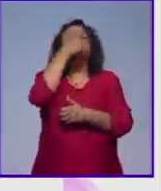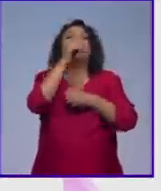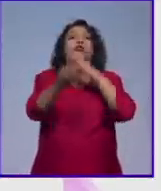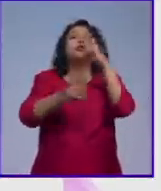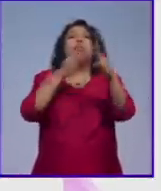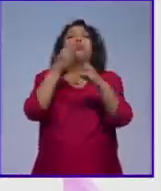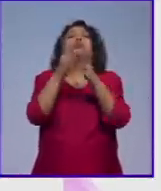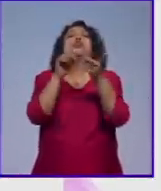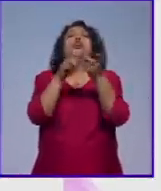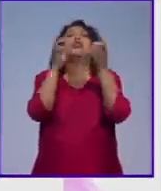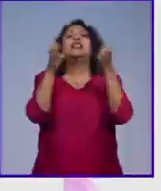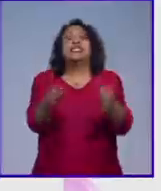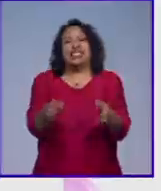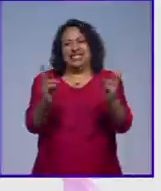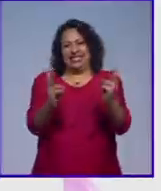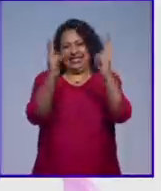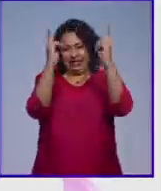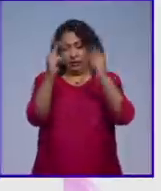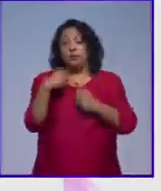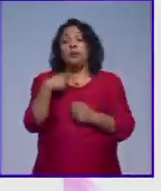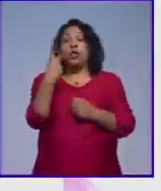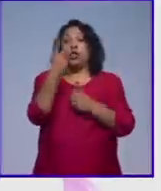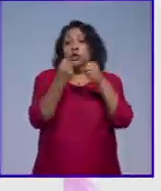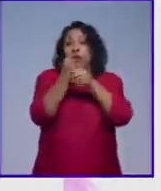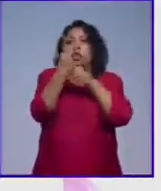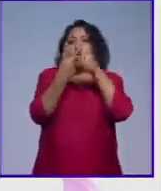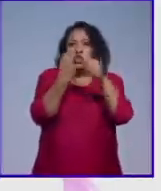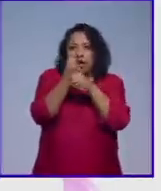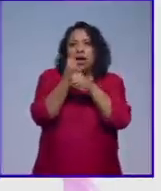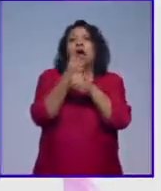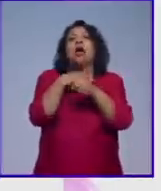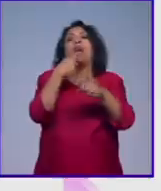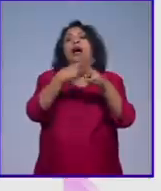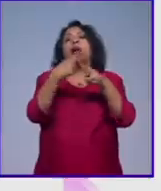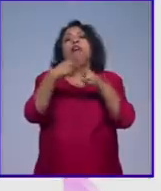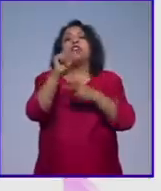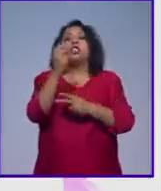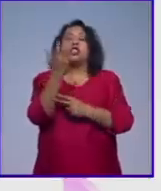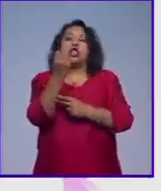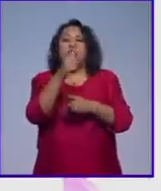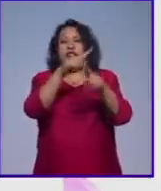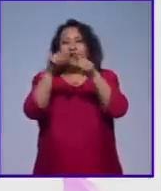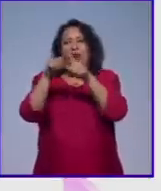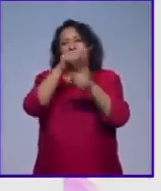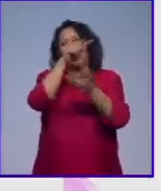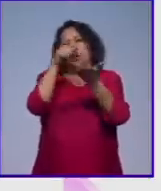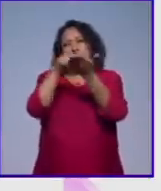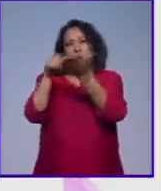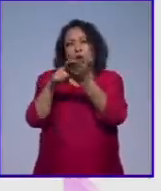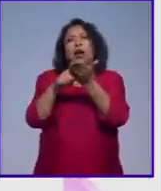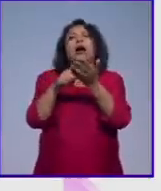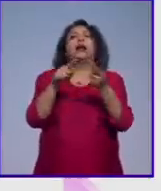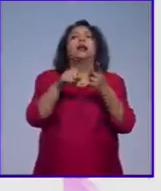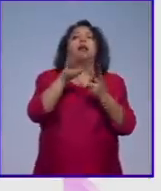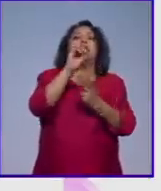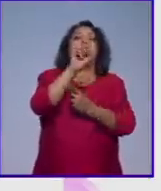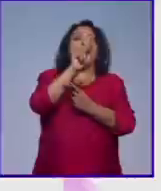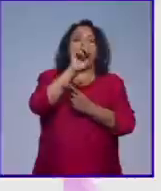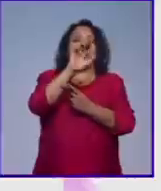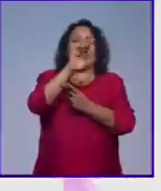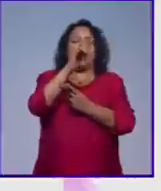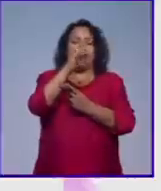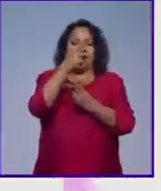Mundo, ¿dónde estás? La Bienal se desarrollará hasta el 28 de octubre en diferentes recintos de la ciudad como Open Eye